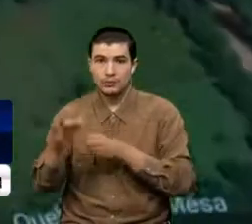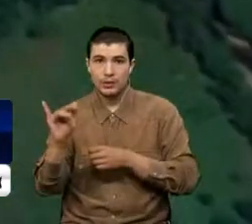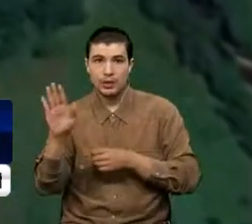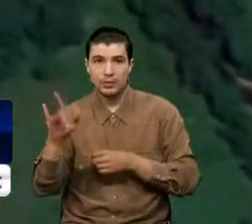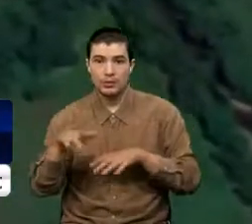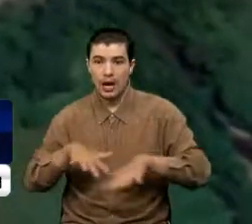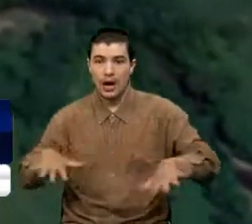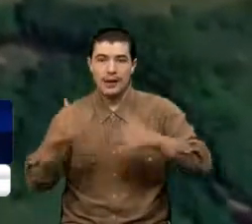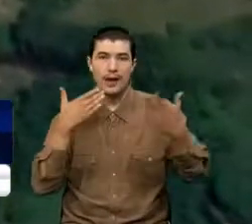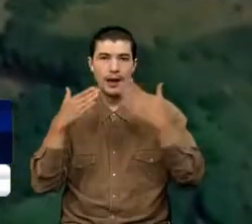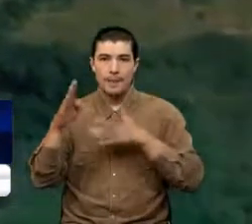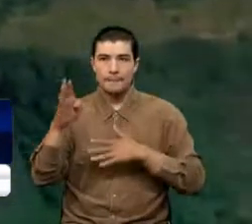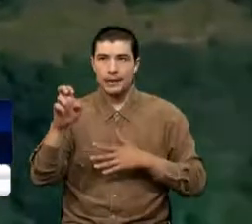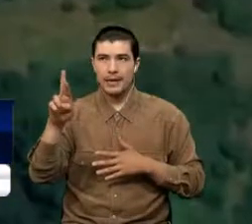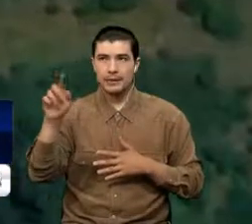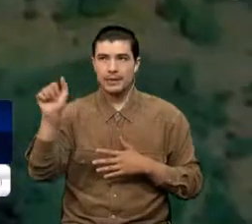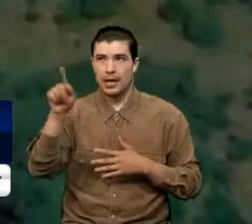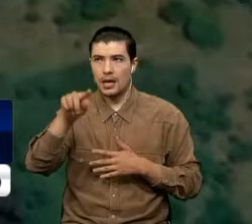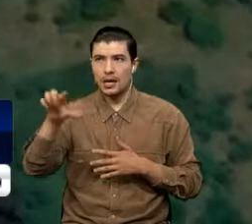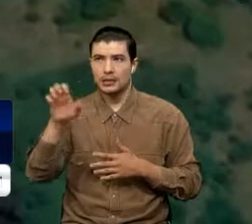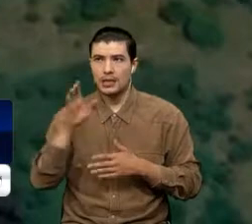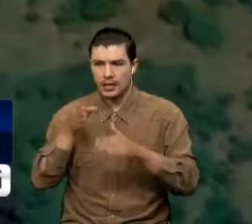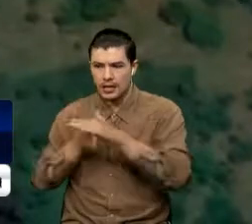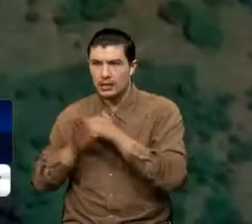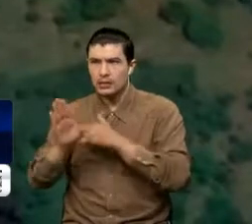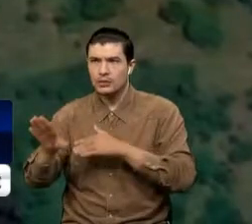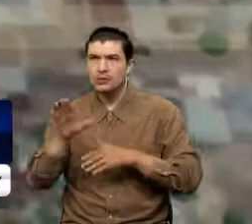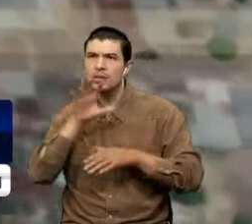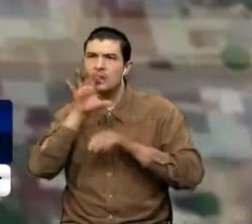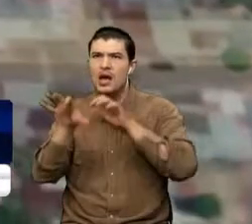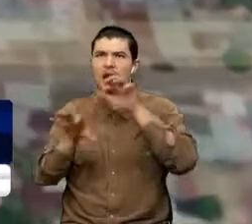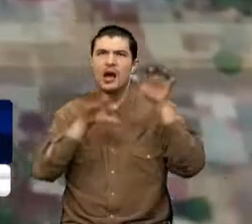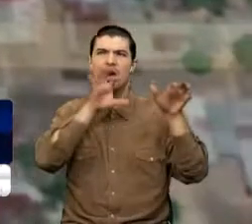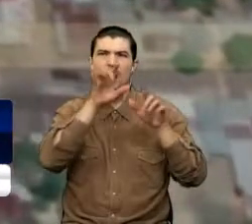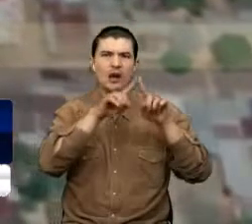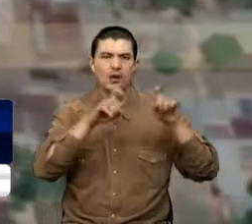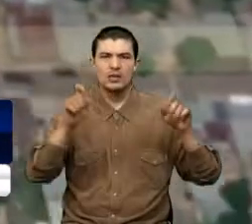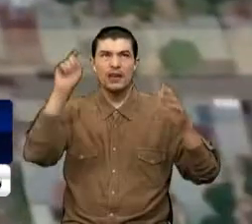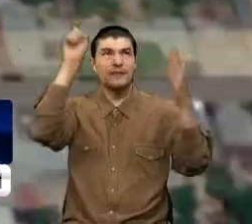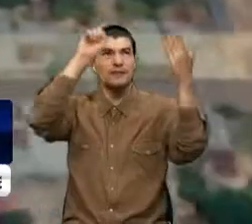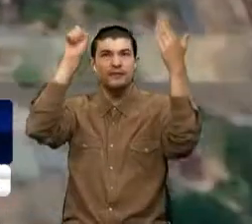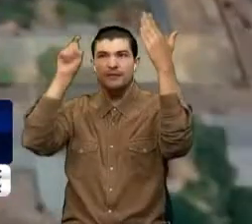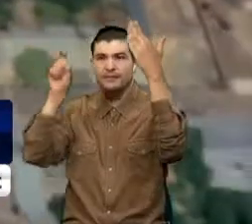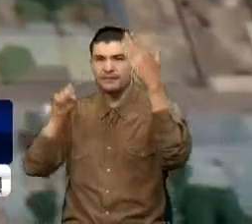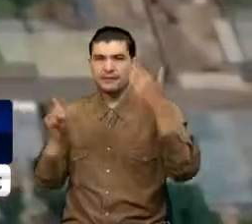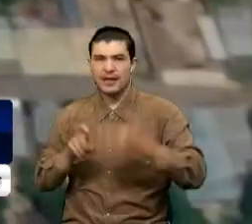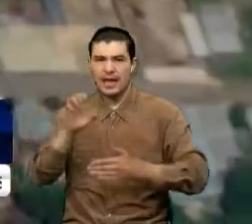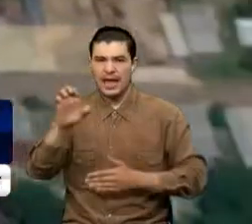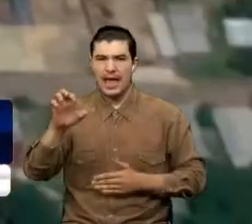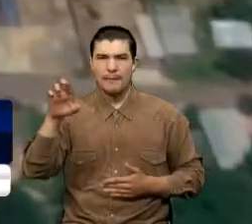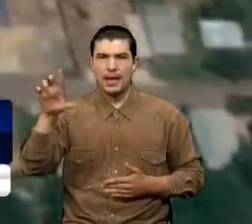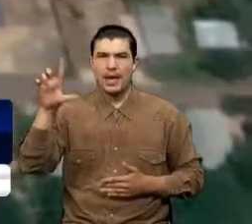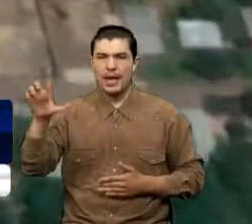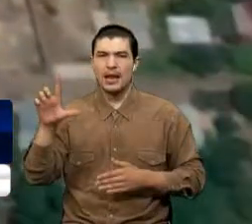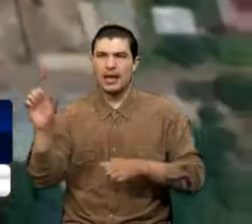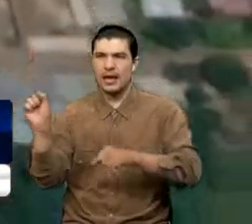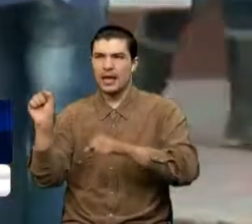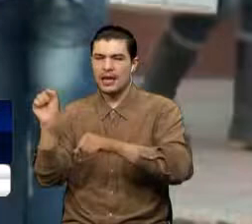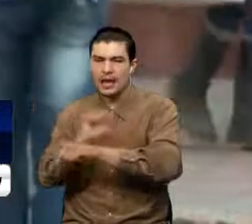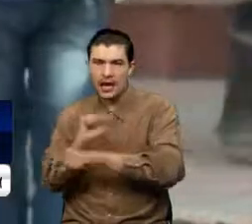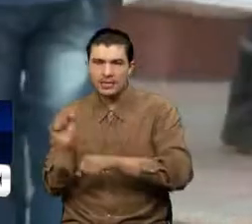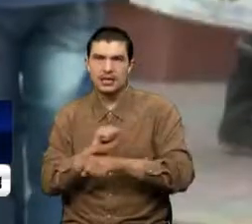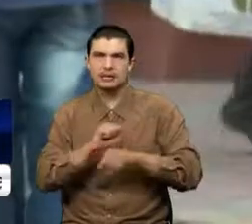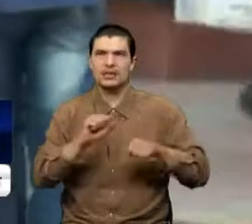Versalles, hombres armados ingresaron al casco urbano gritando arengas y pintando letreros del EPL en casas, carros y